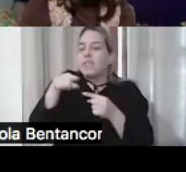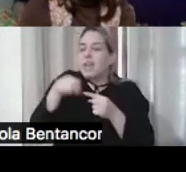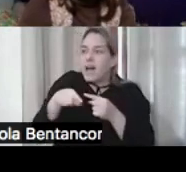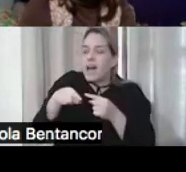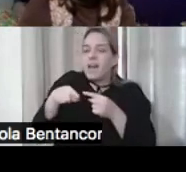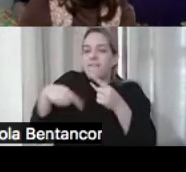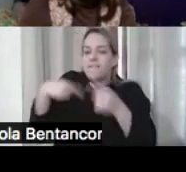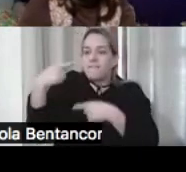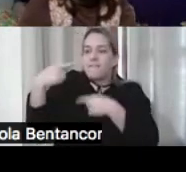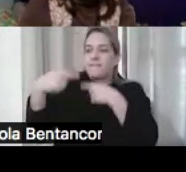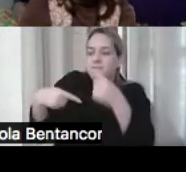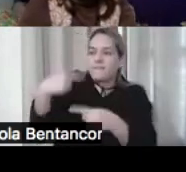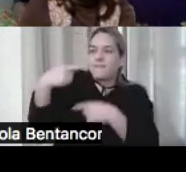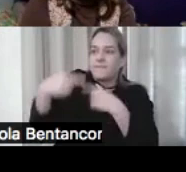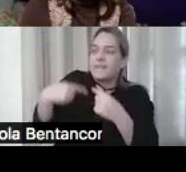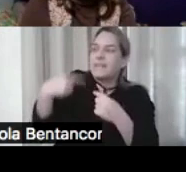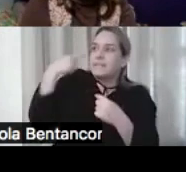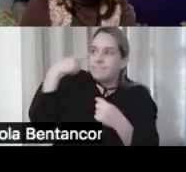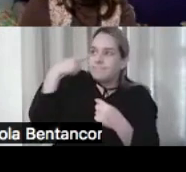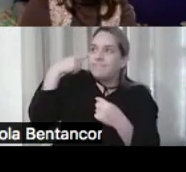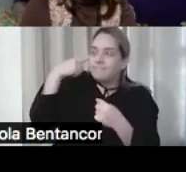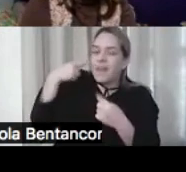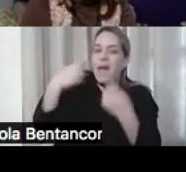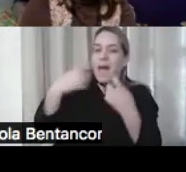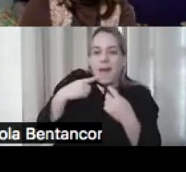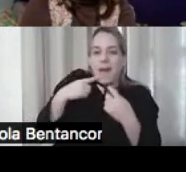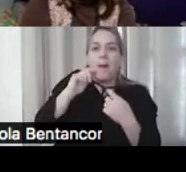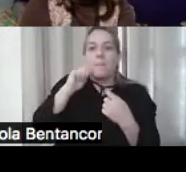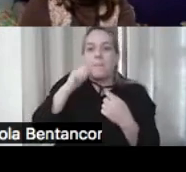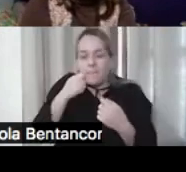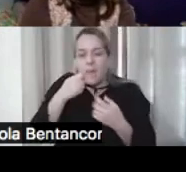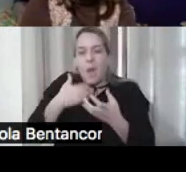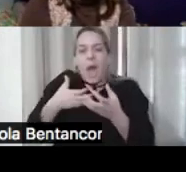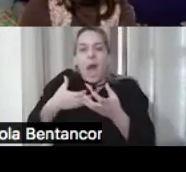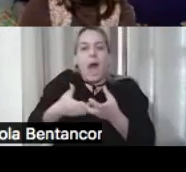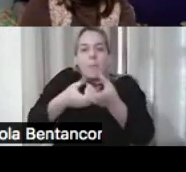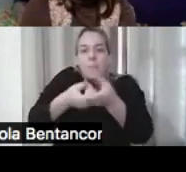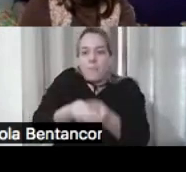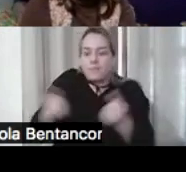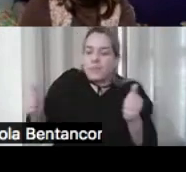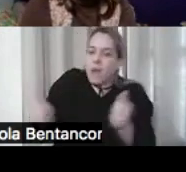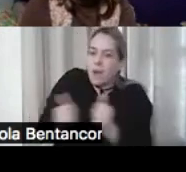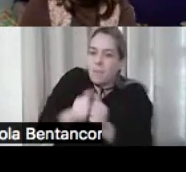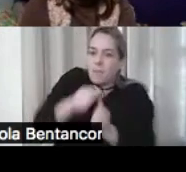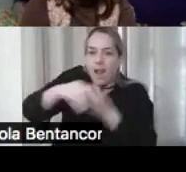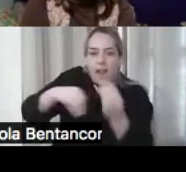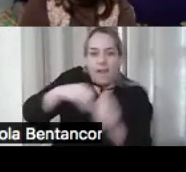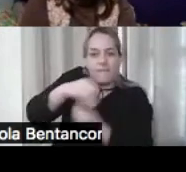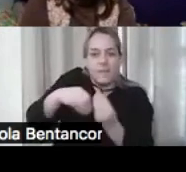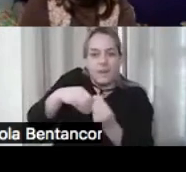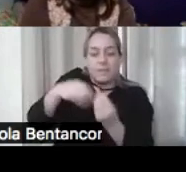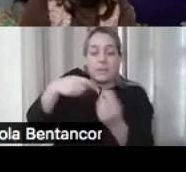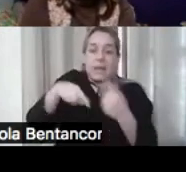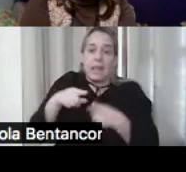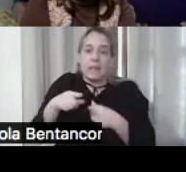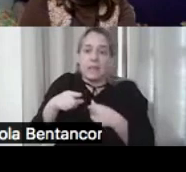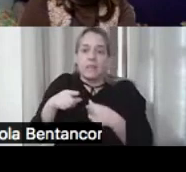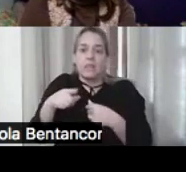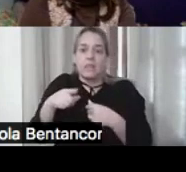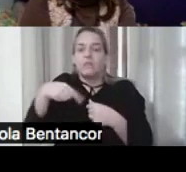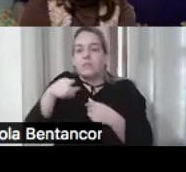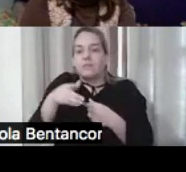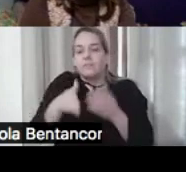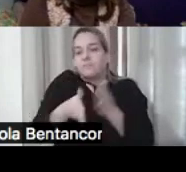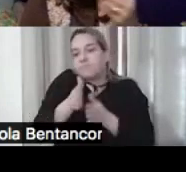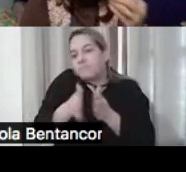que ver con acompañar familias, lo cual implicó el compromiso de poder estudiar una especialización universitaria en estimulación